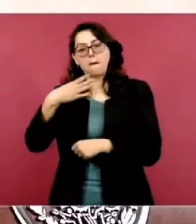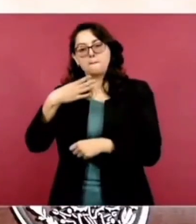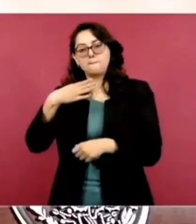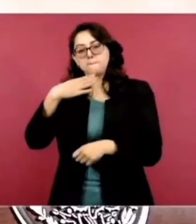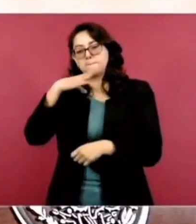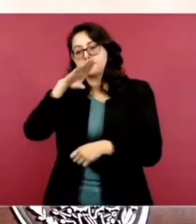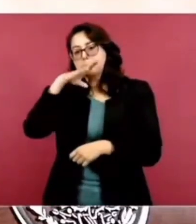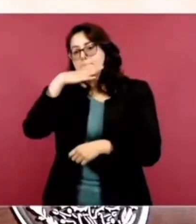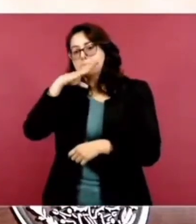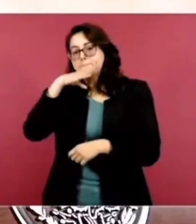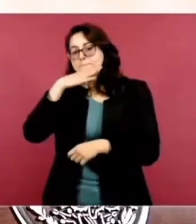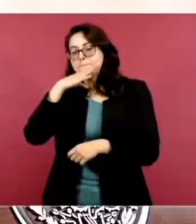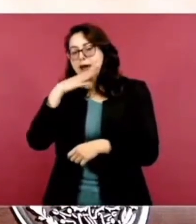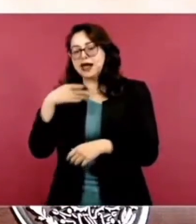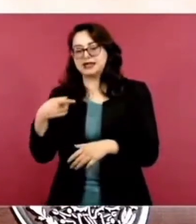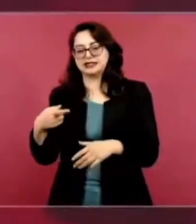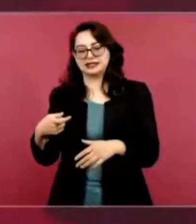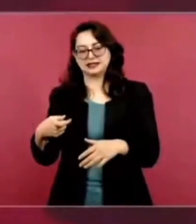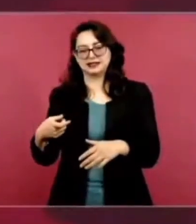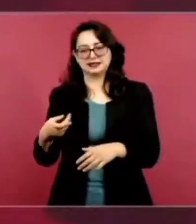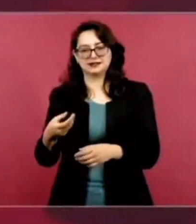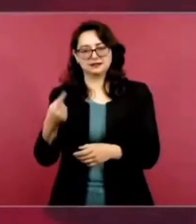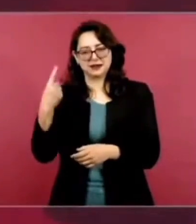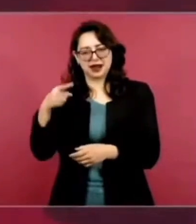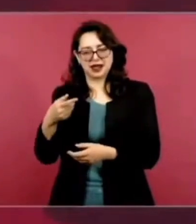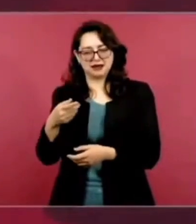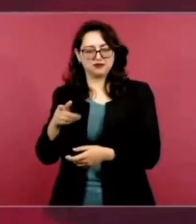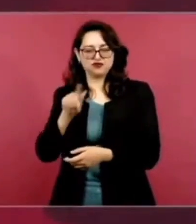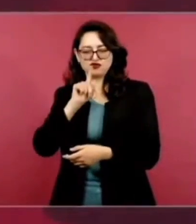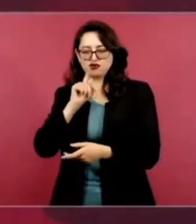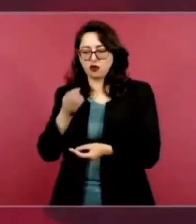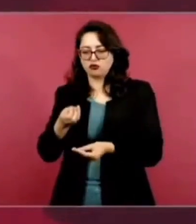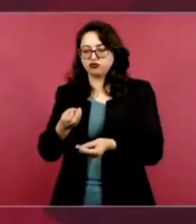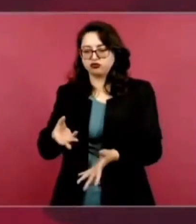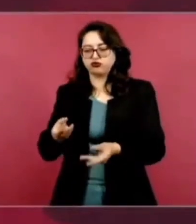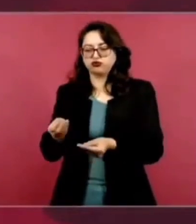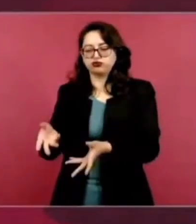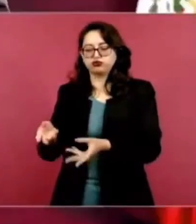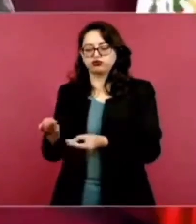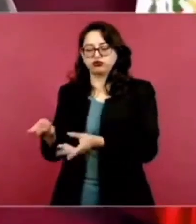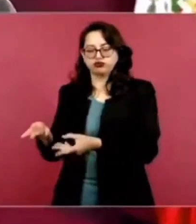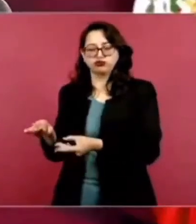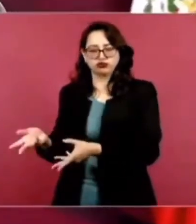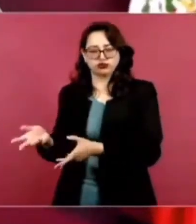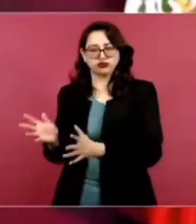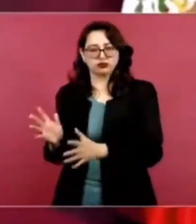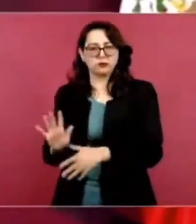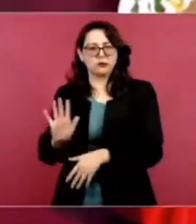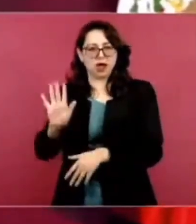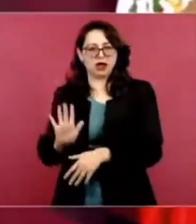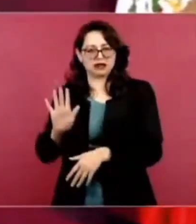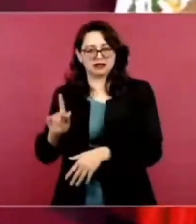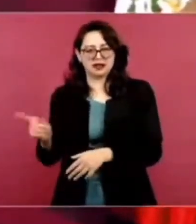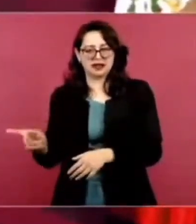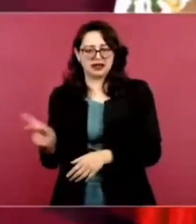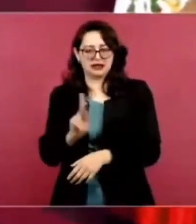A los coordinadores de los grupos parlamentarios, a esos les daban,